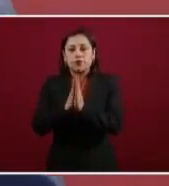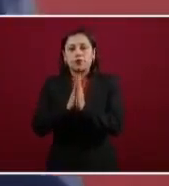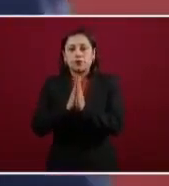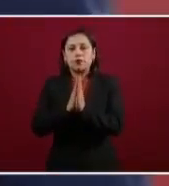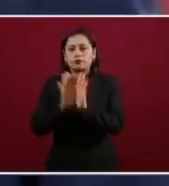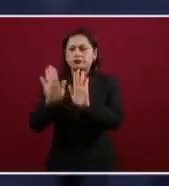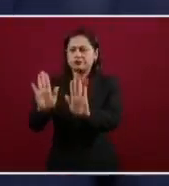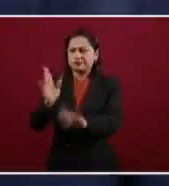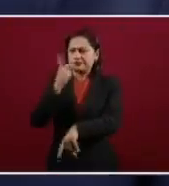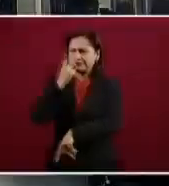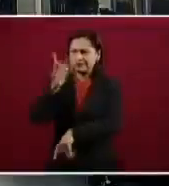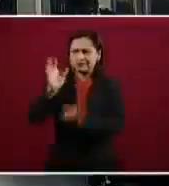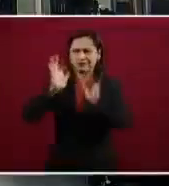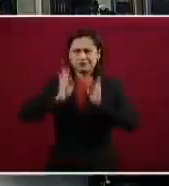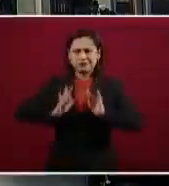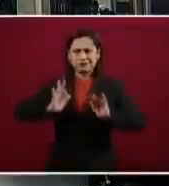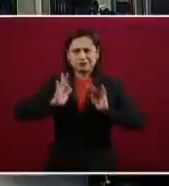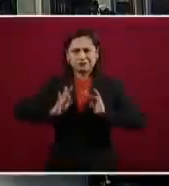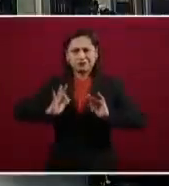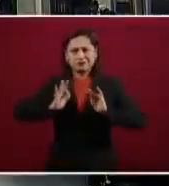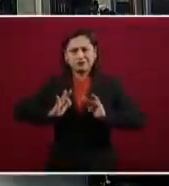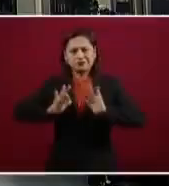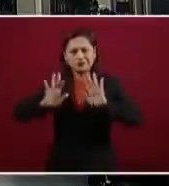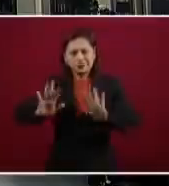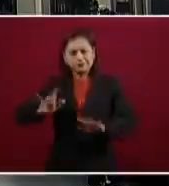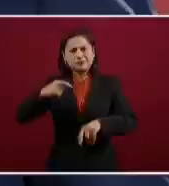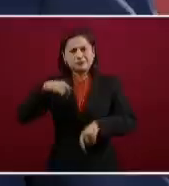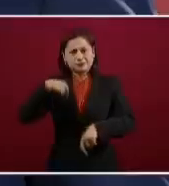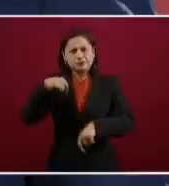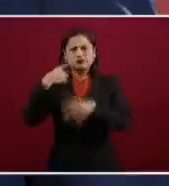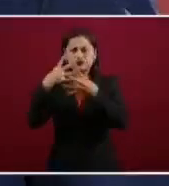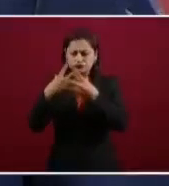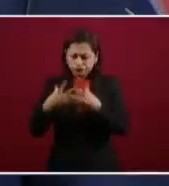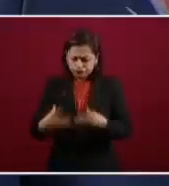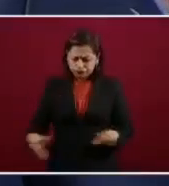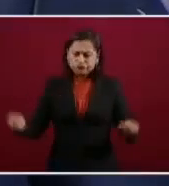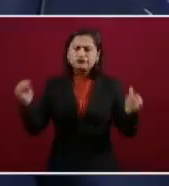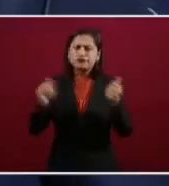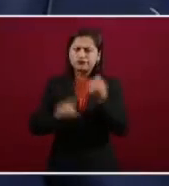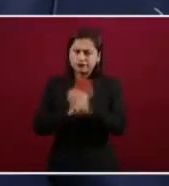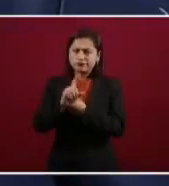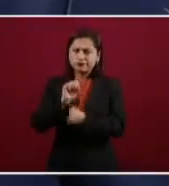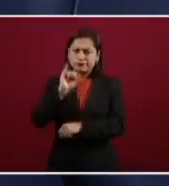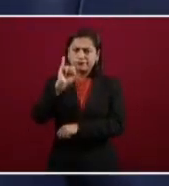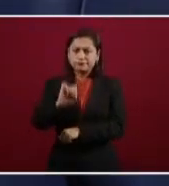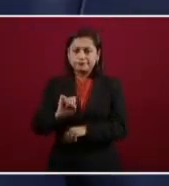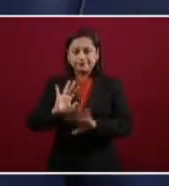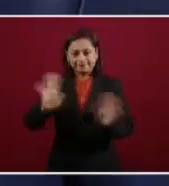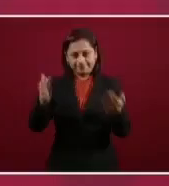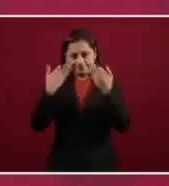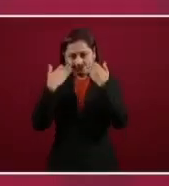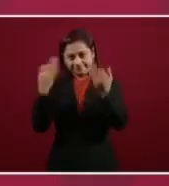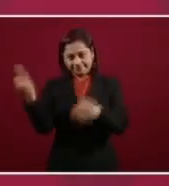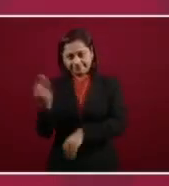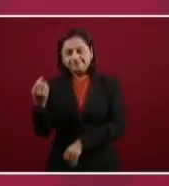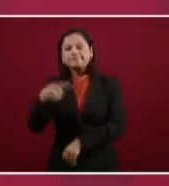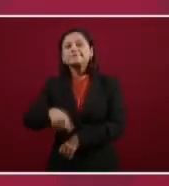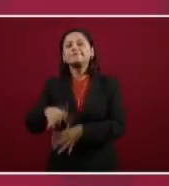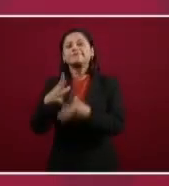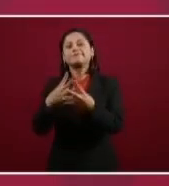declarar emergencia y se resolvió entonces esto mismo lo vamos a atender